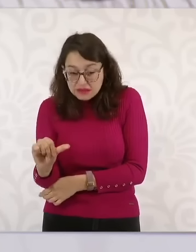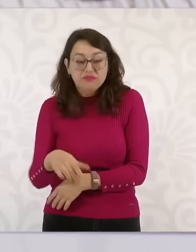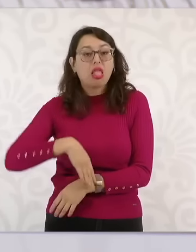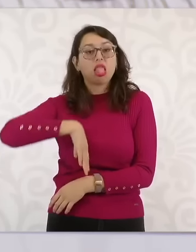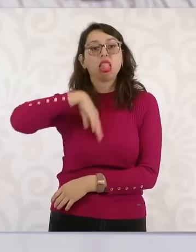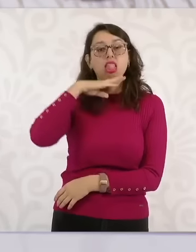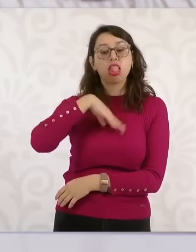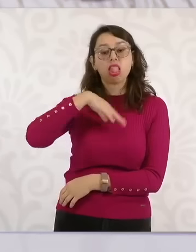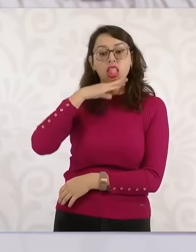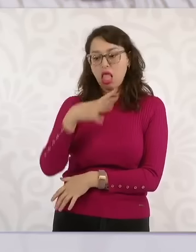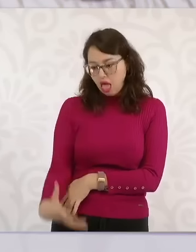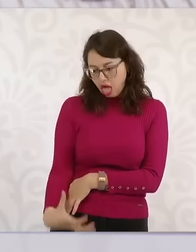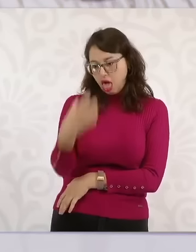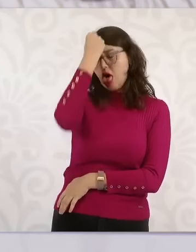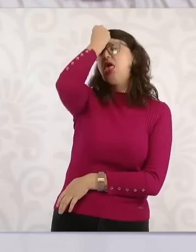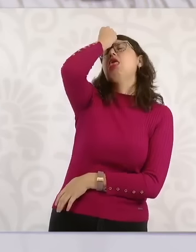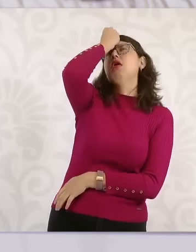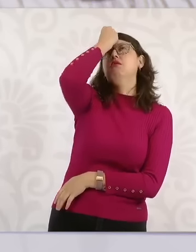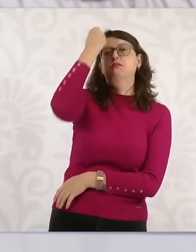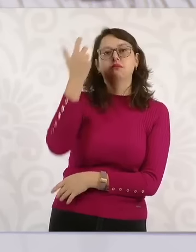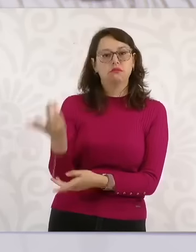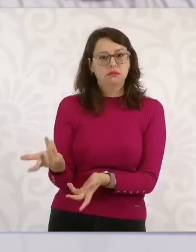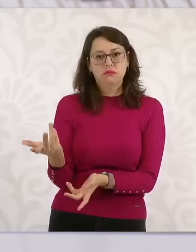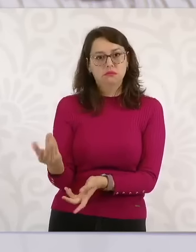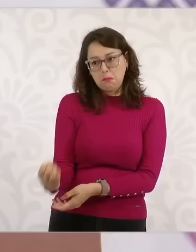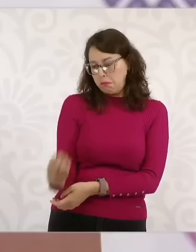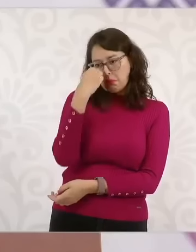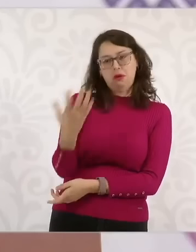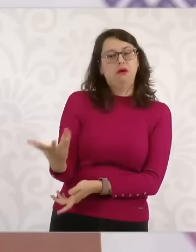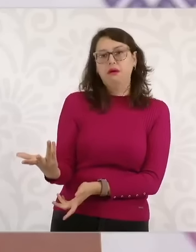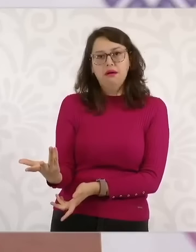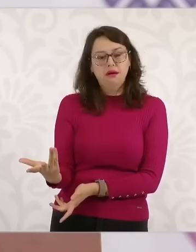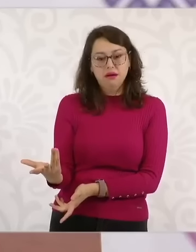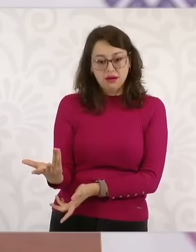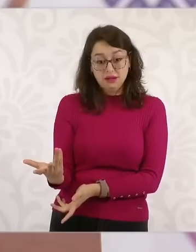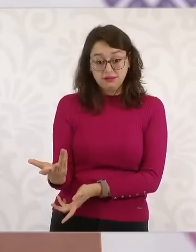se va. Y como ahora ¿cómo se llaman?